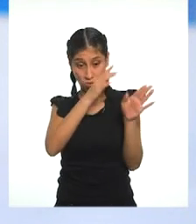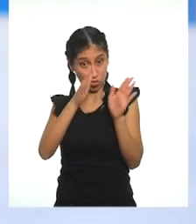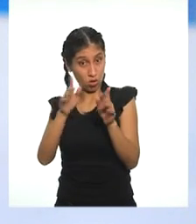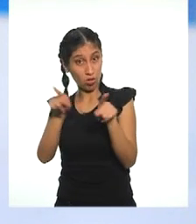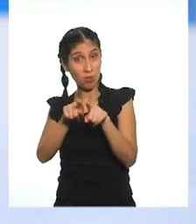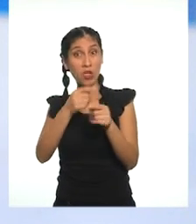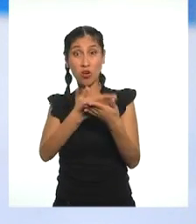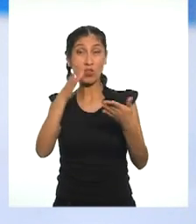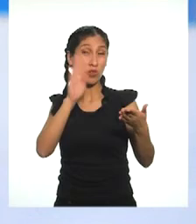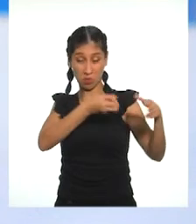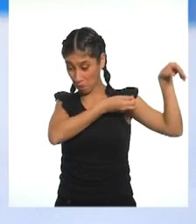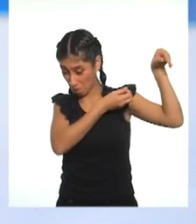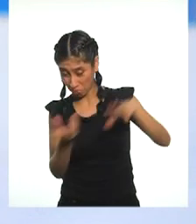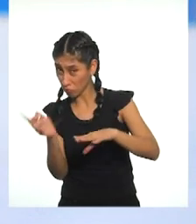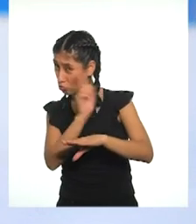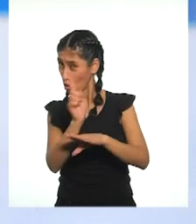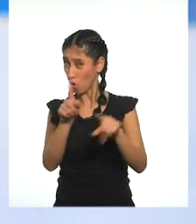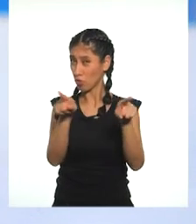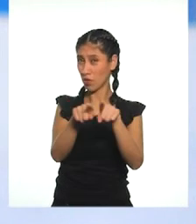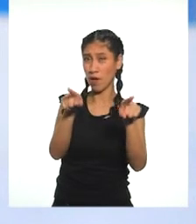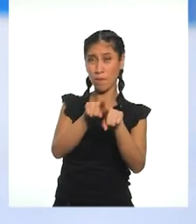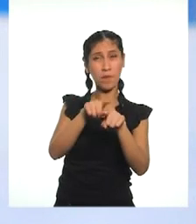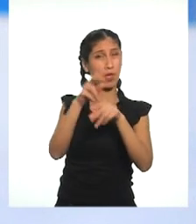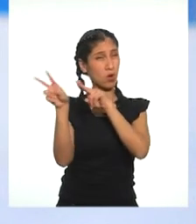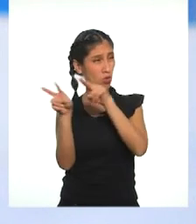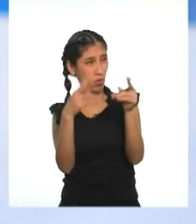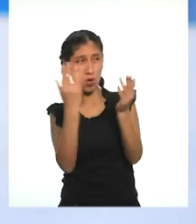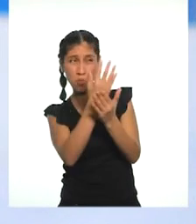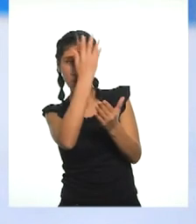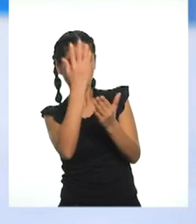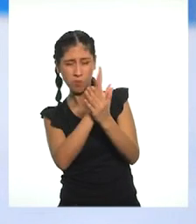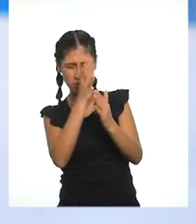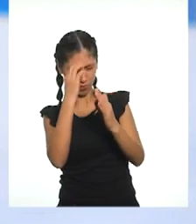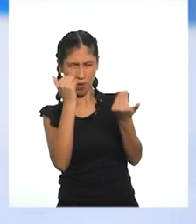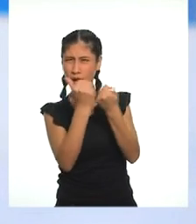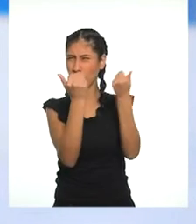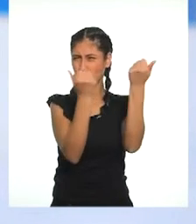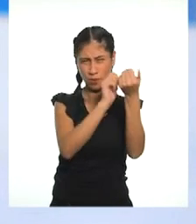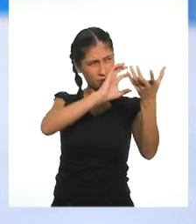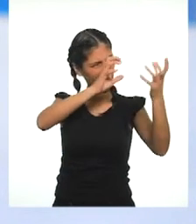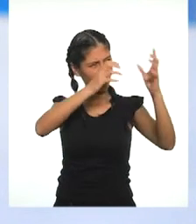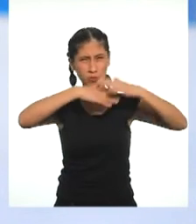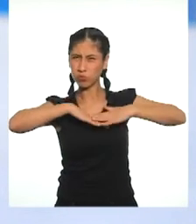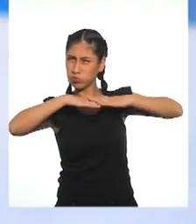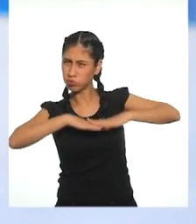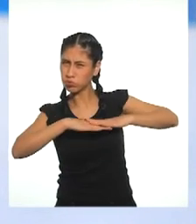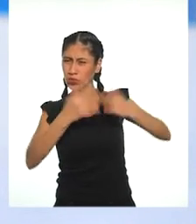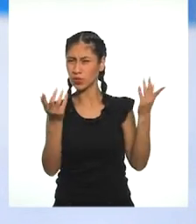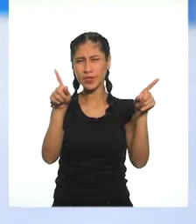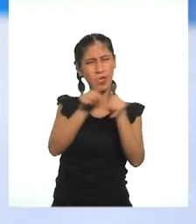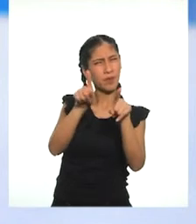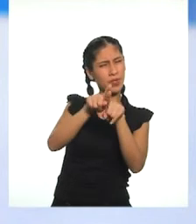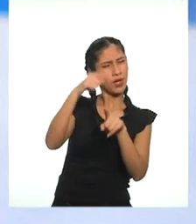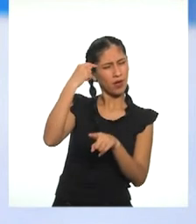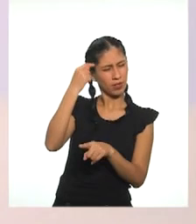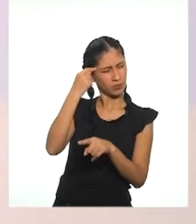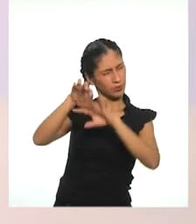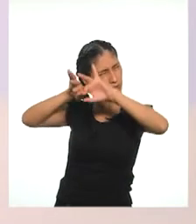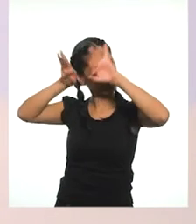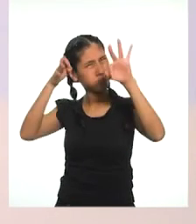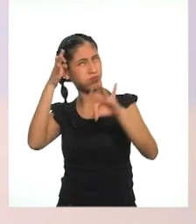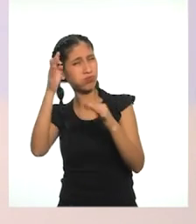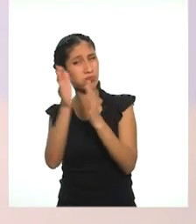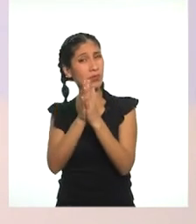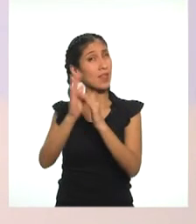calle, participar y buscar soluciones para los problemas de nuestra comunidad. Llegó el momento de imaginar y crear ese futuro.